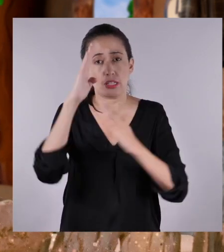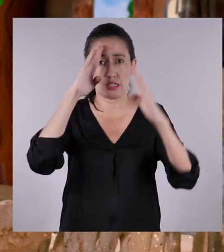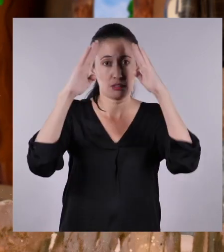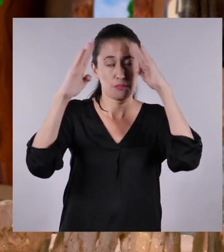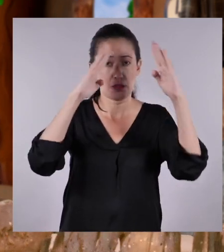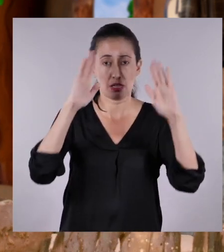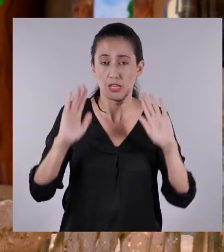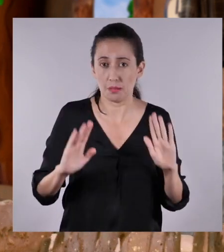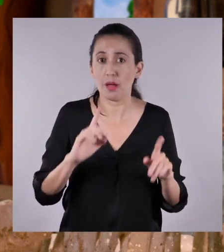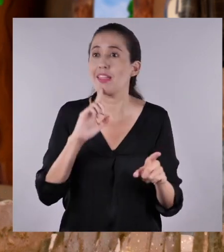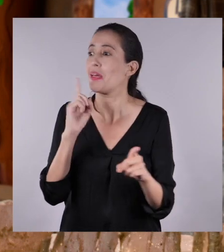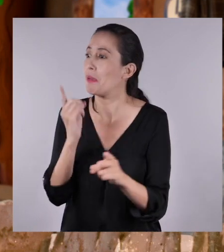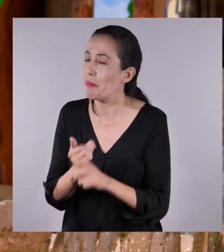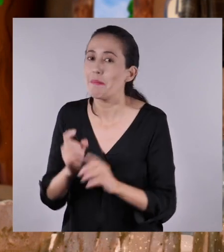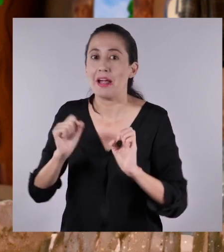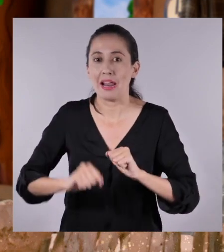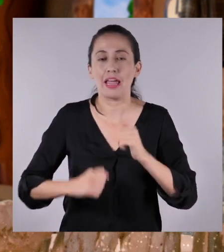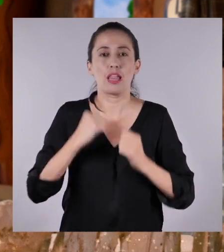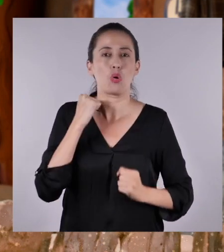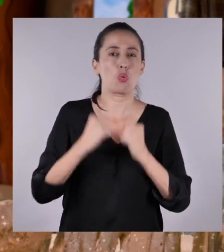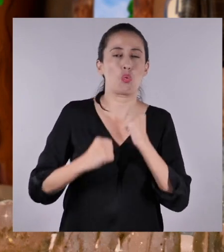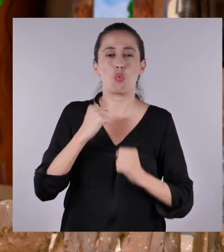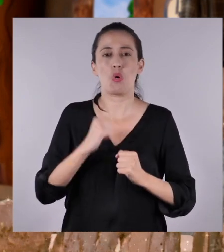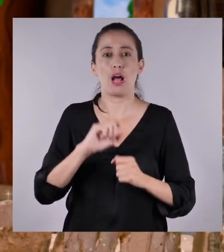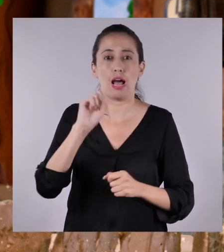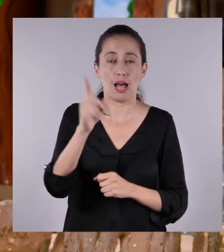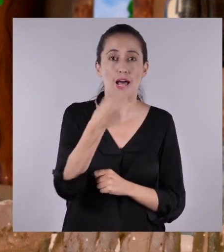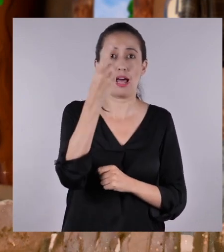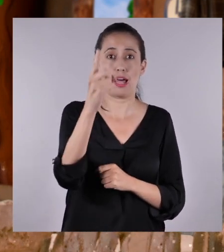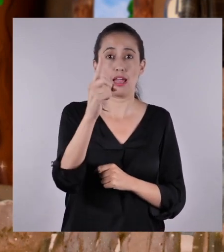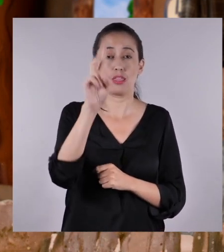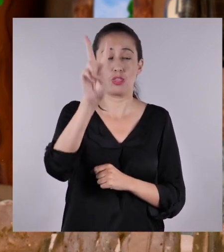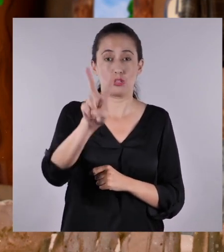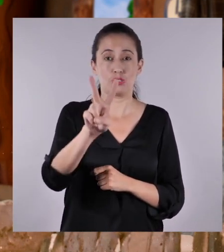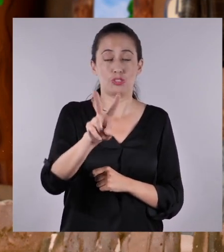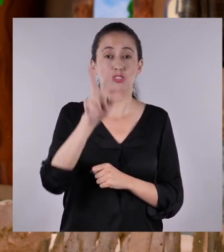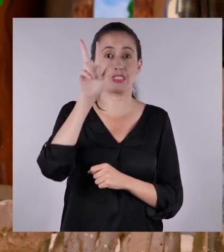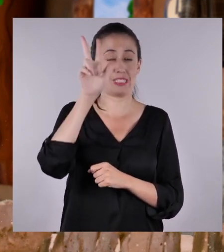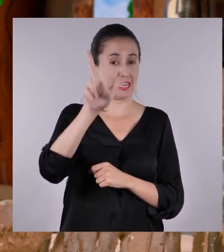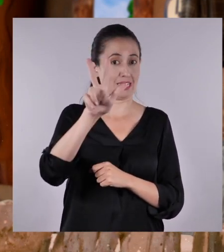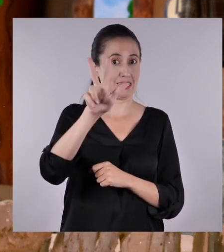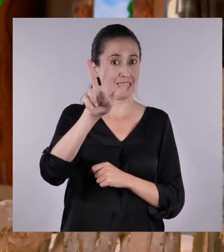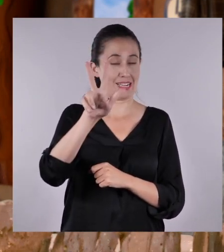de nuestros amigos y amigas. Es verdad, ahí también hacemos ejercicio. Sí. A la una,